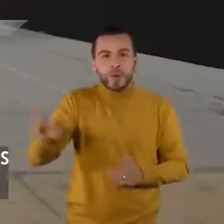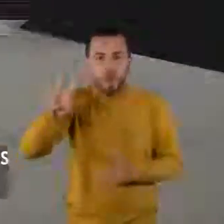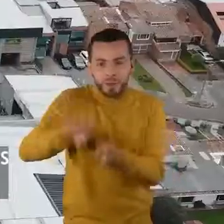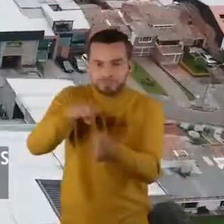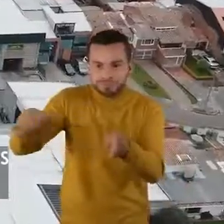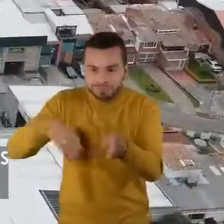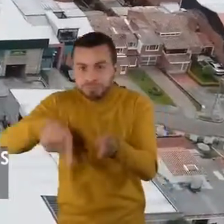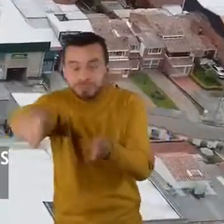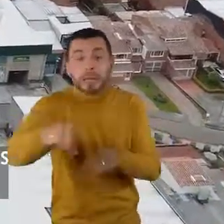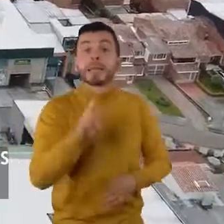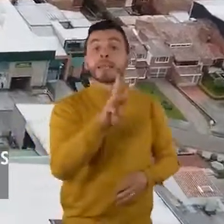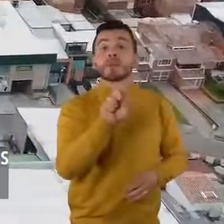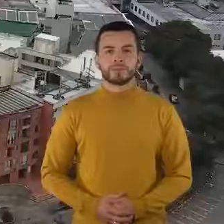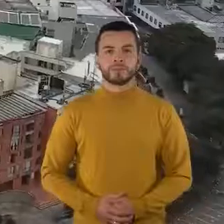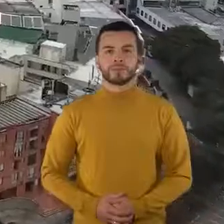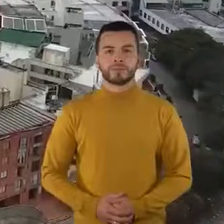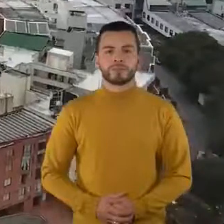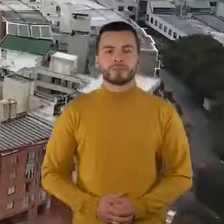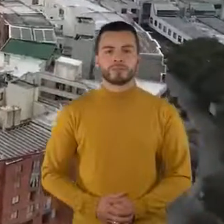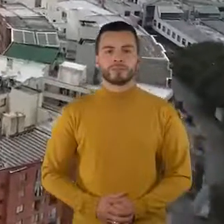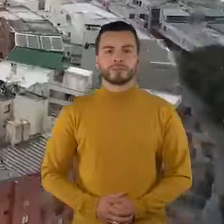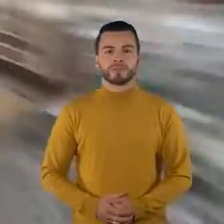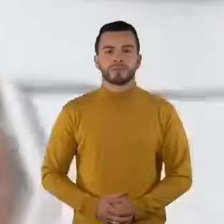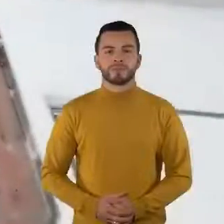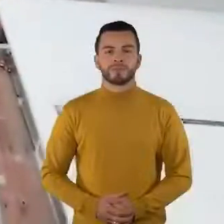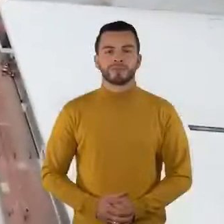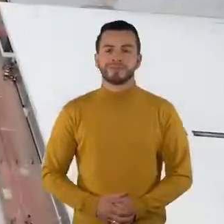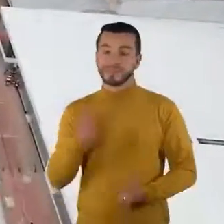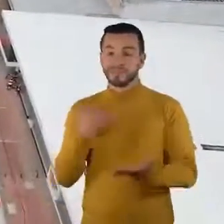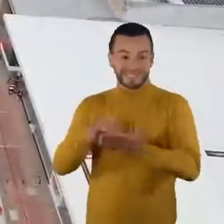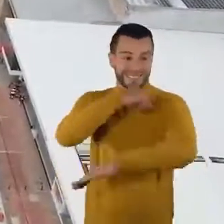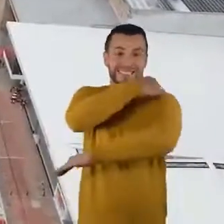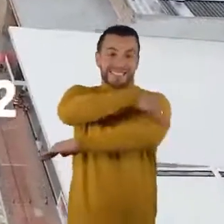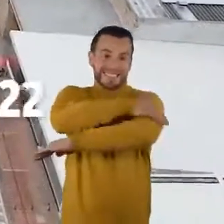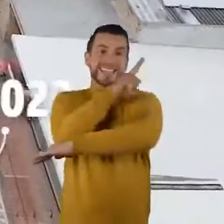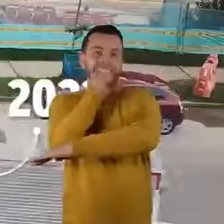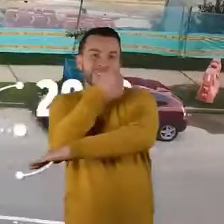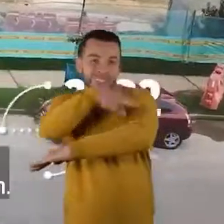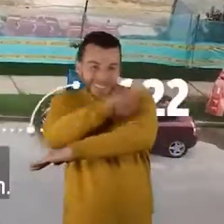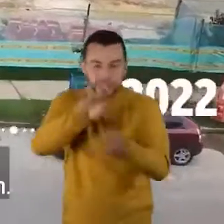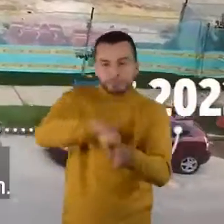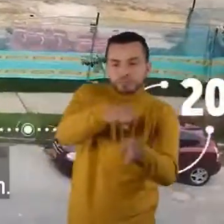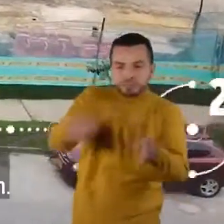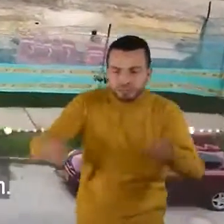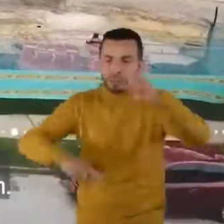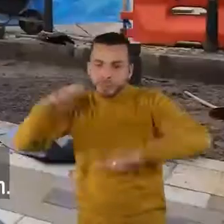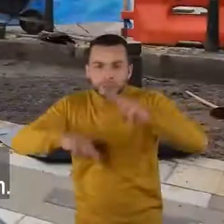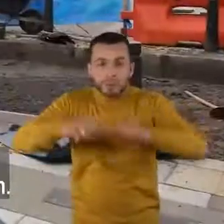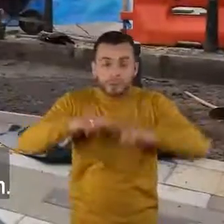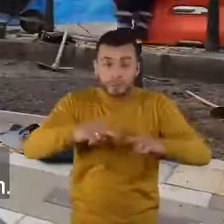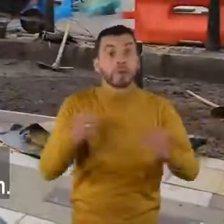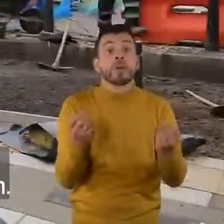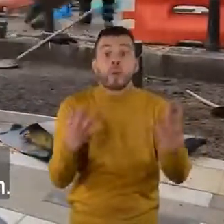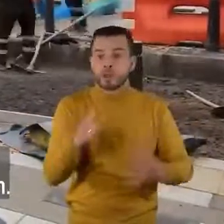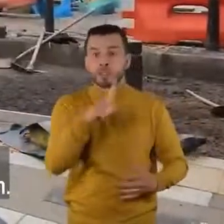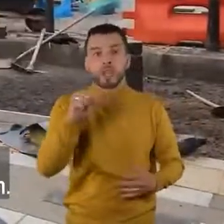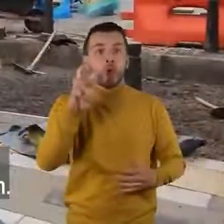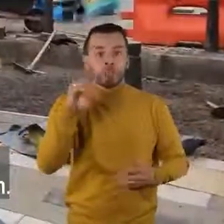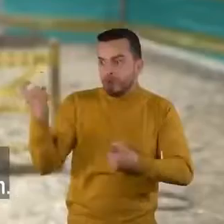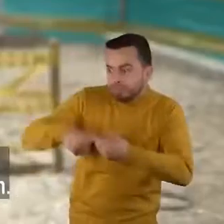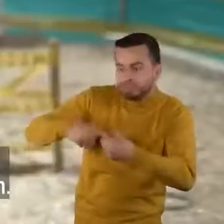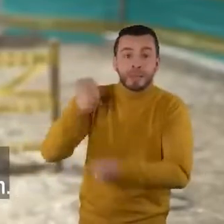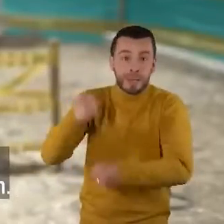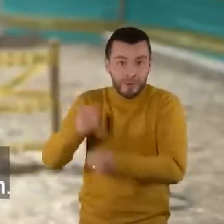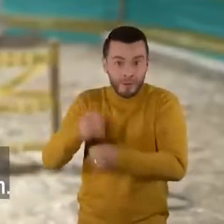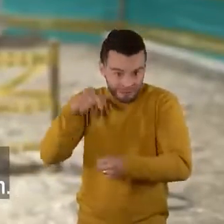268 personas trabajo en la construcción de obras de andenes calle 116 son más de 180